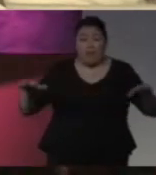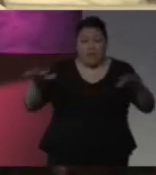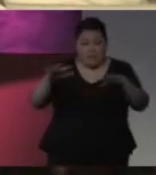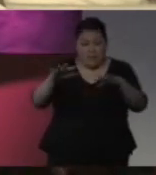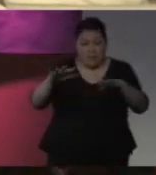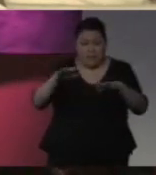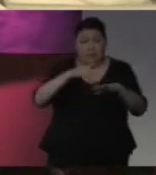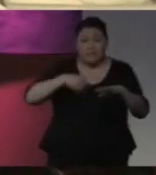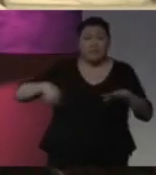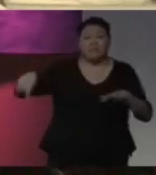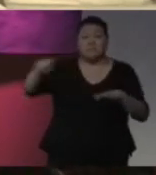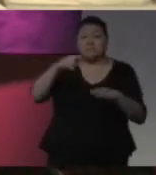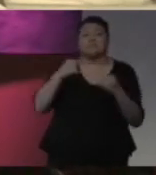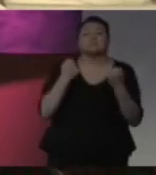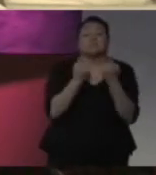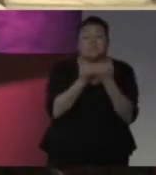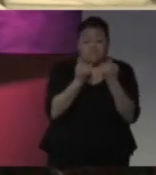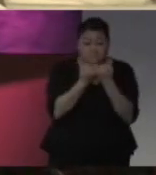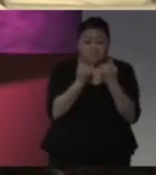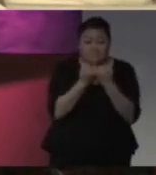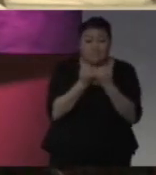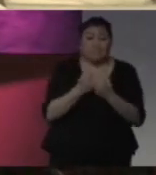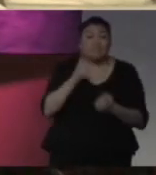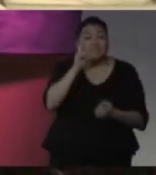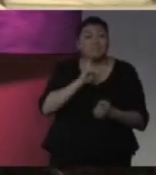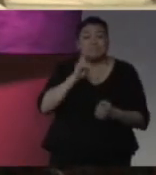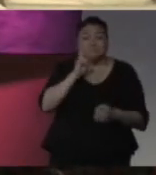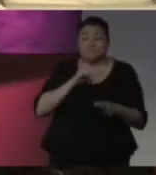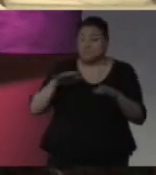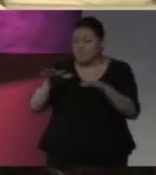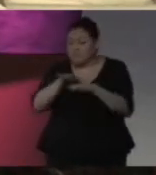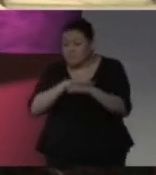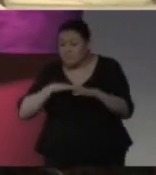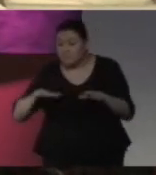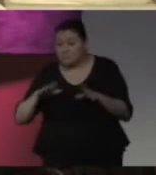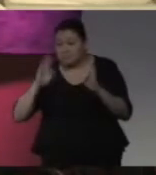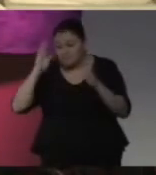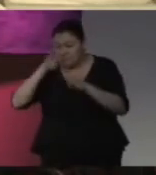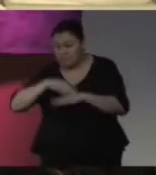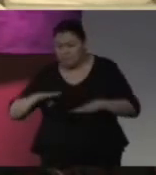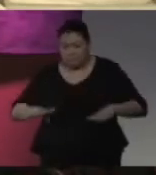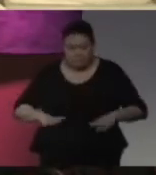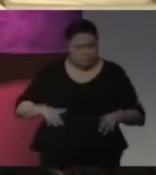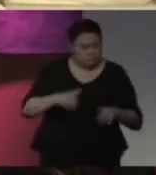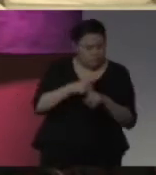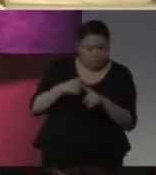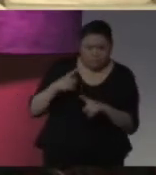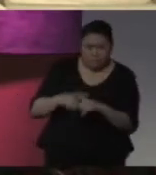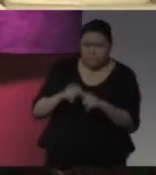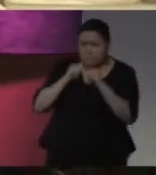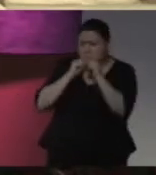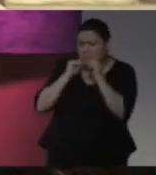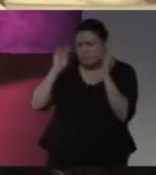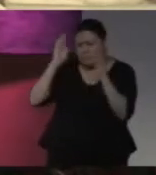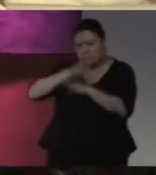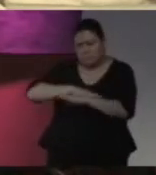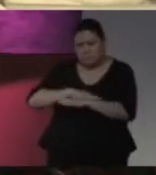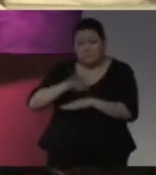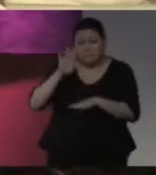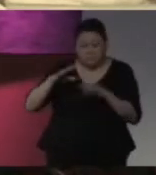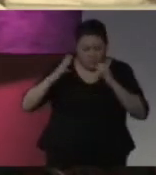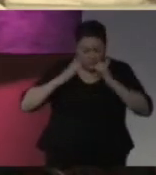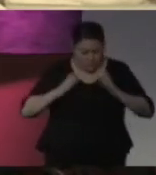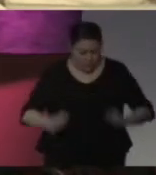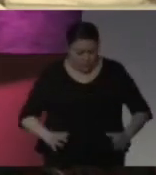también por su armonía entre las múltiples diversidades, tanto físicas